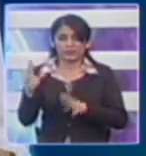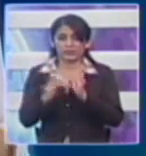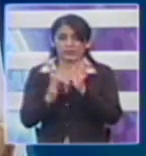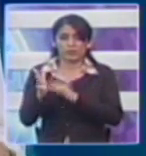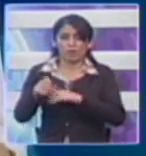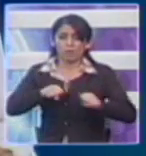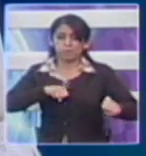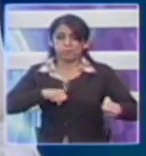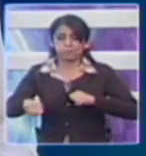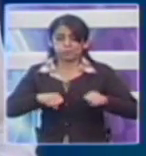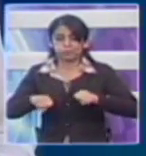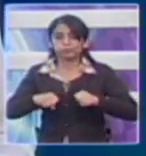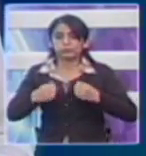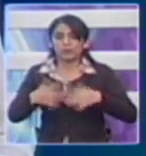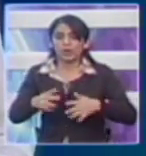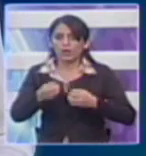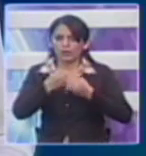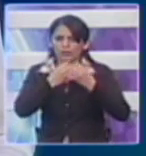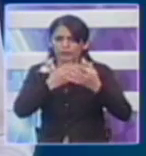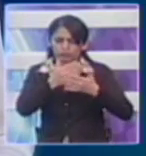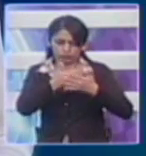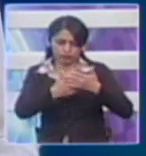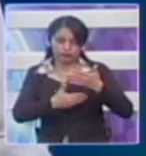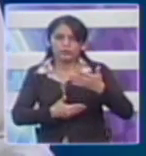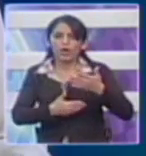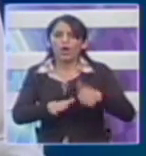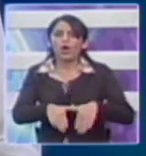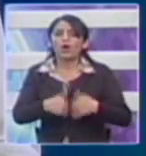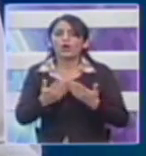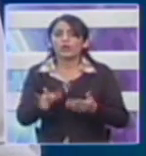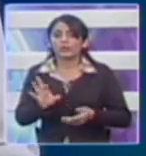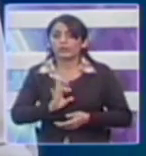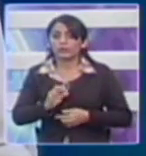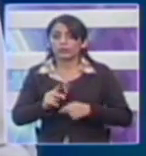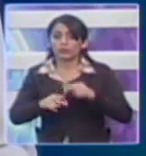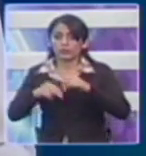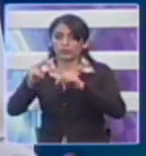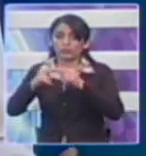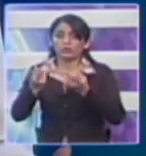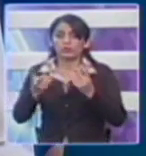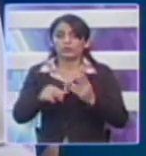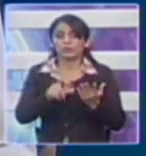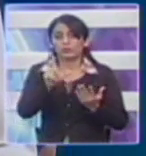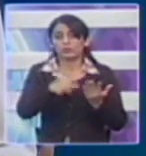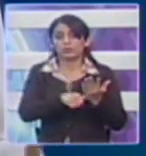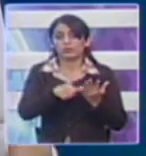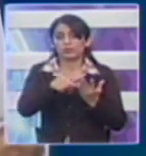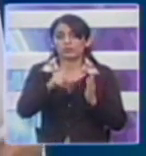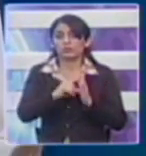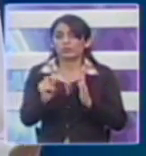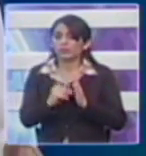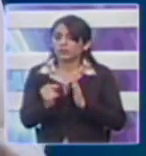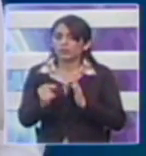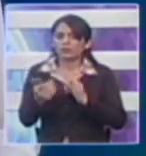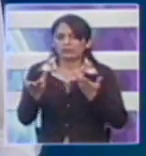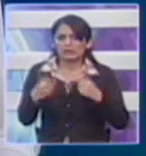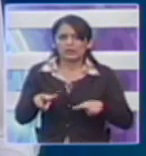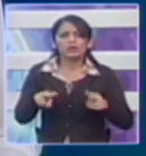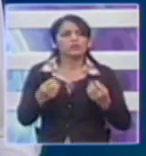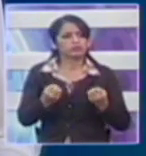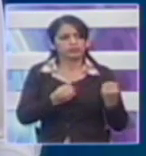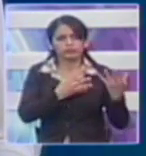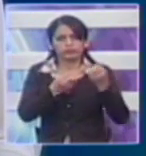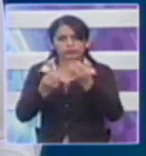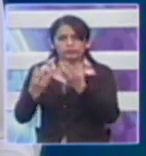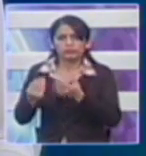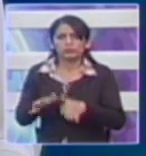abril. El secretario técnico del Comité de la Reconstrucción y el ministro de Finanzas estuvieron en el Pleno Legislativo exponiendo las cifras